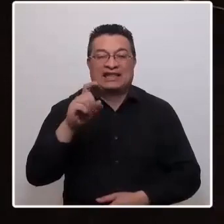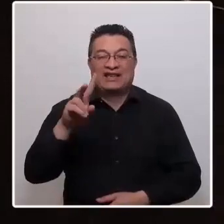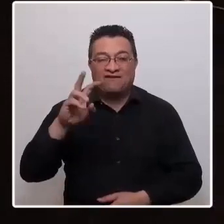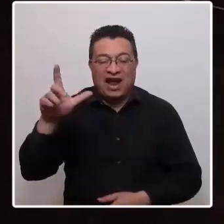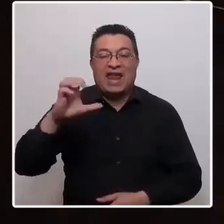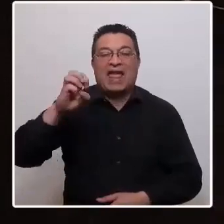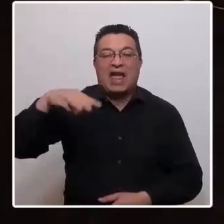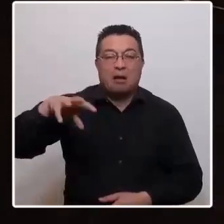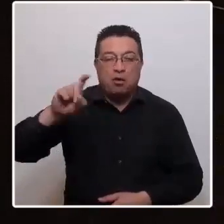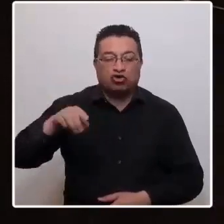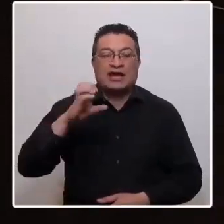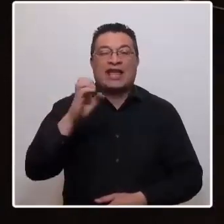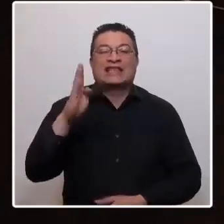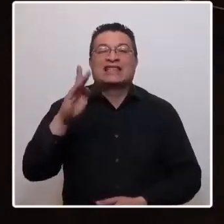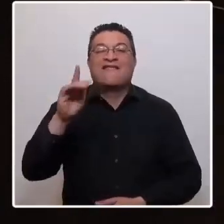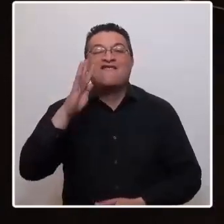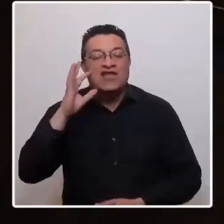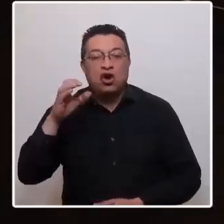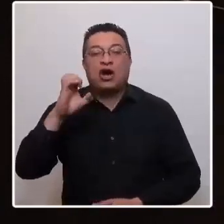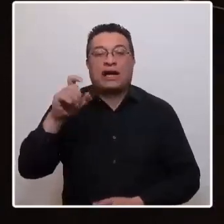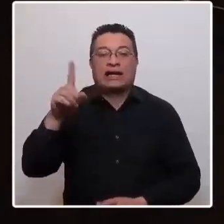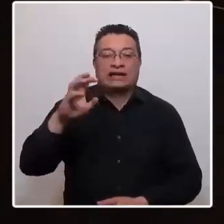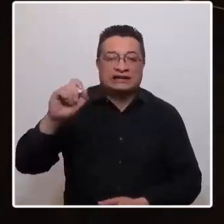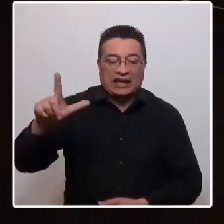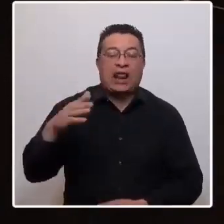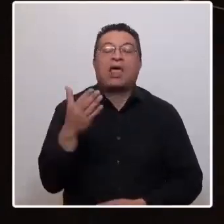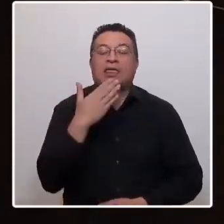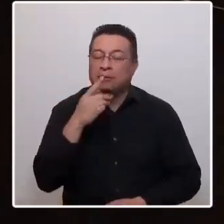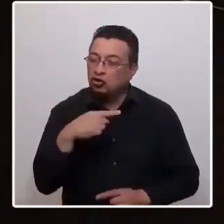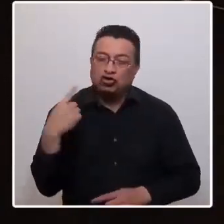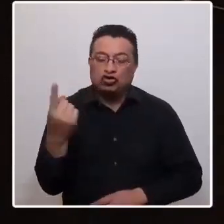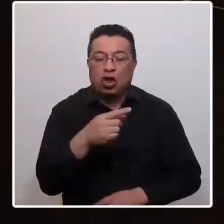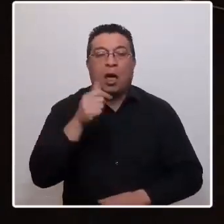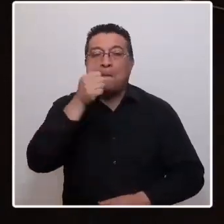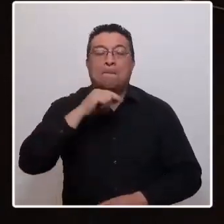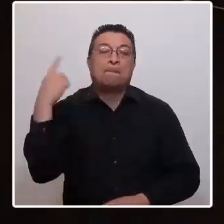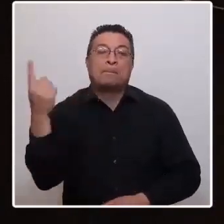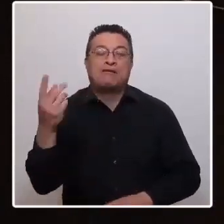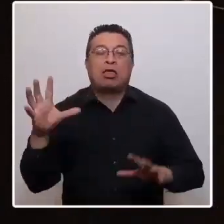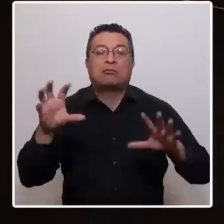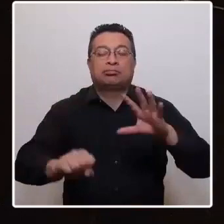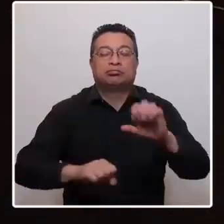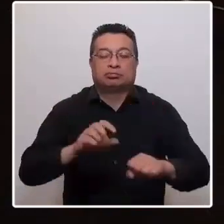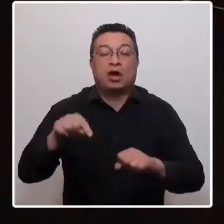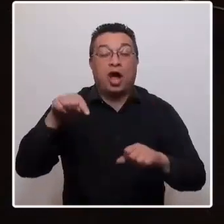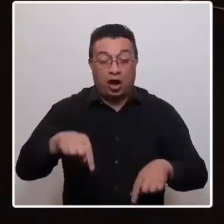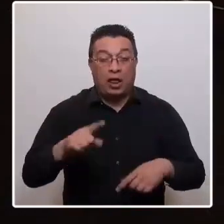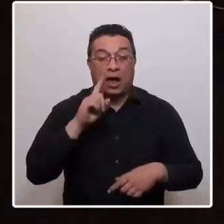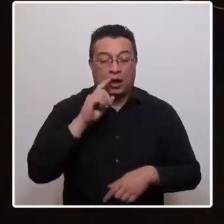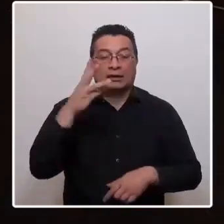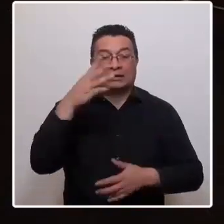Hemos, Esbio y la de los lagos, Esal. Además, también el modelo forestal cuenta con cerca de 3 millones de hectáreas de